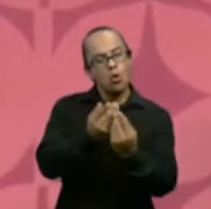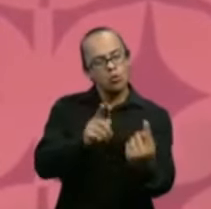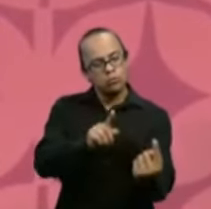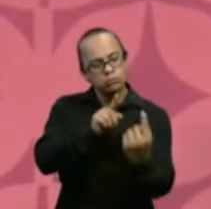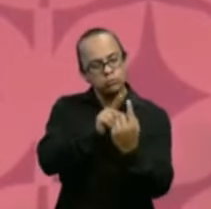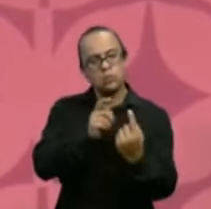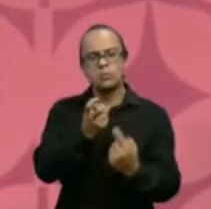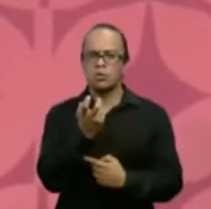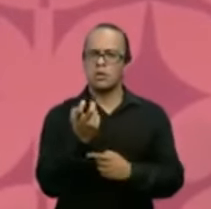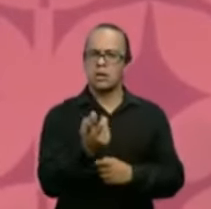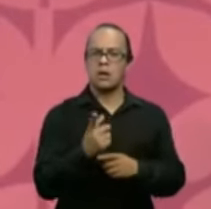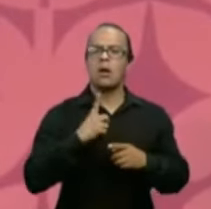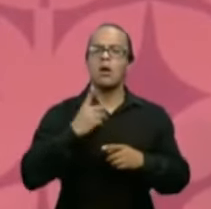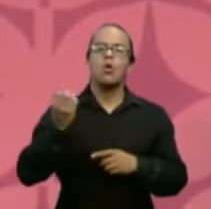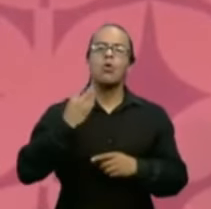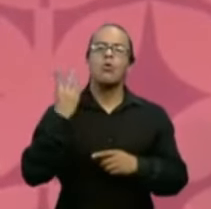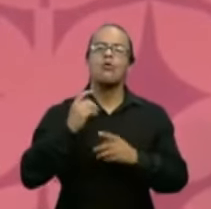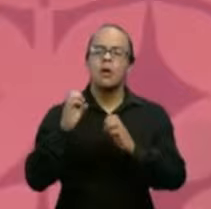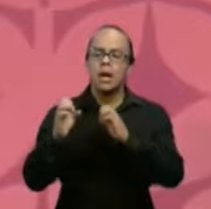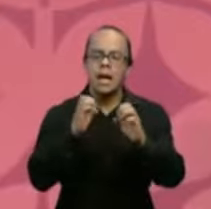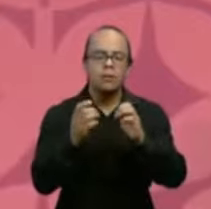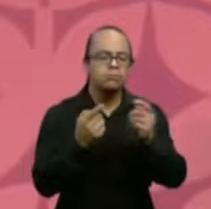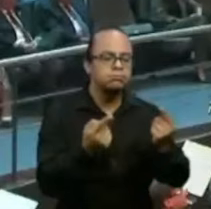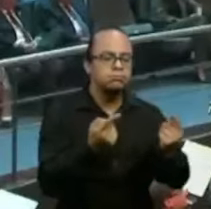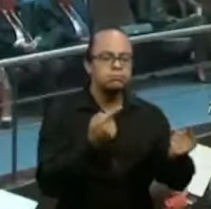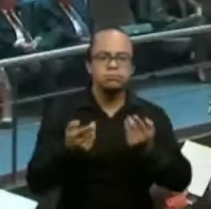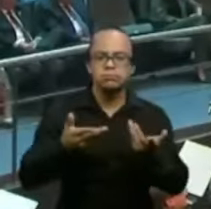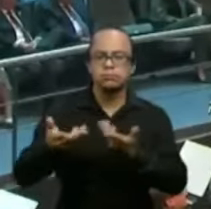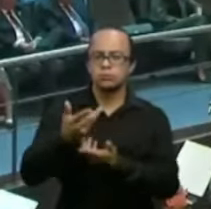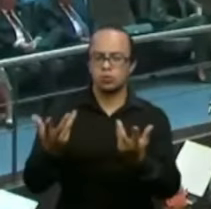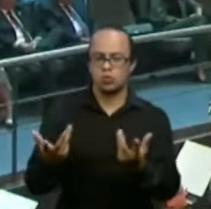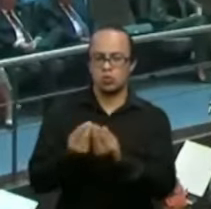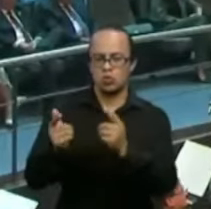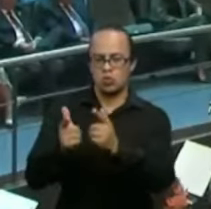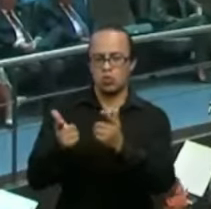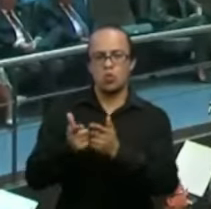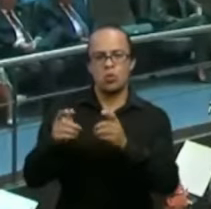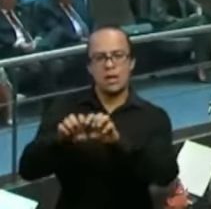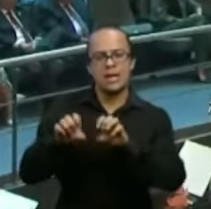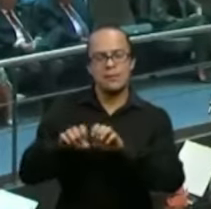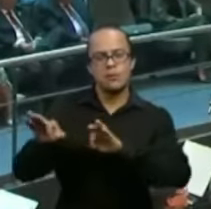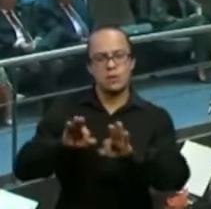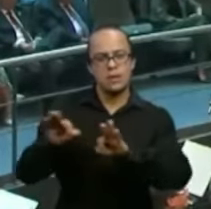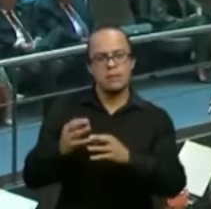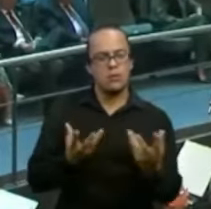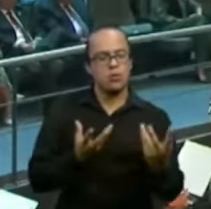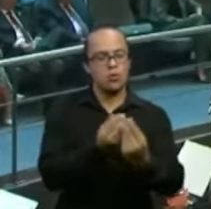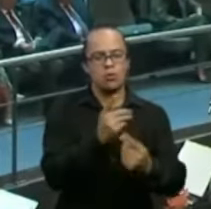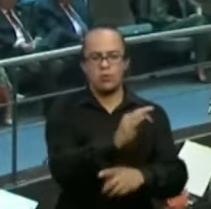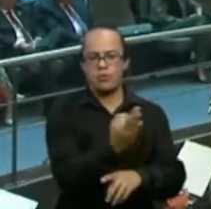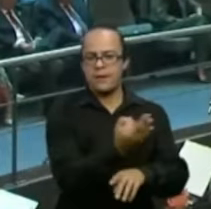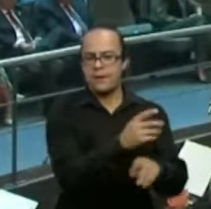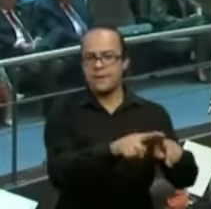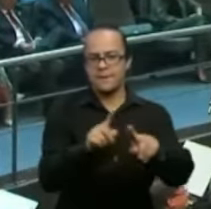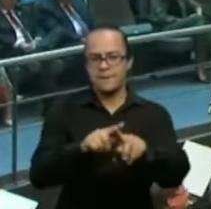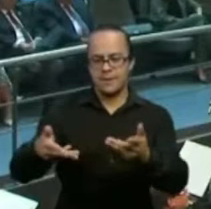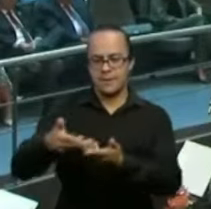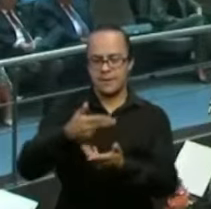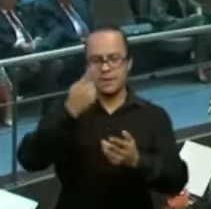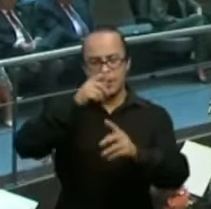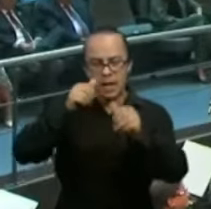audiencias ciudadanas en compañía de todo el gabinete y delegaciones federales para escuchar y